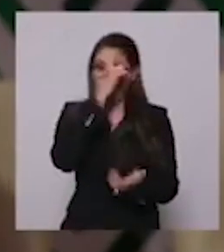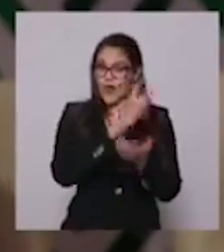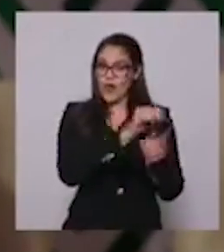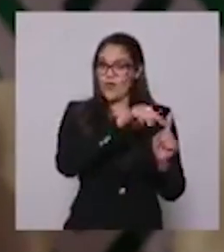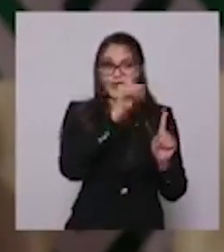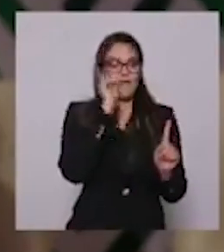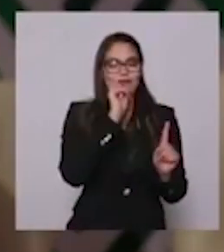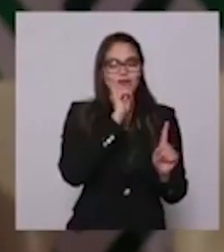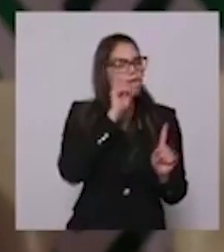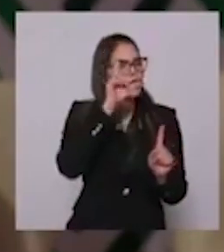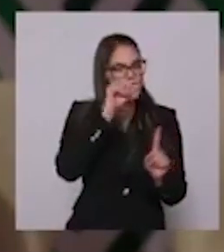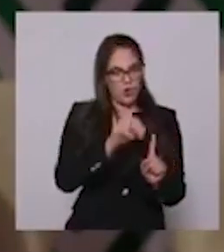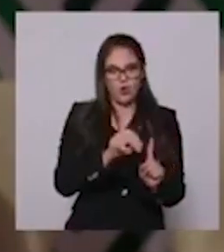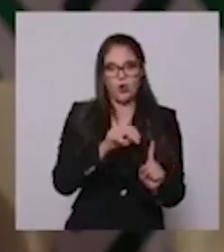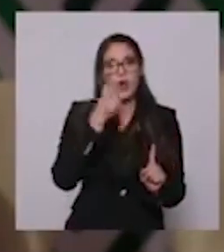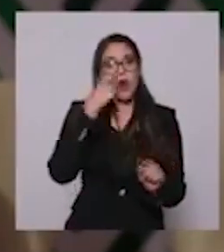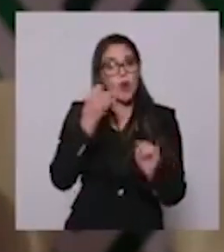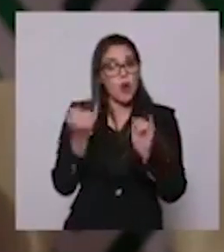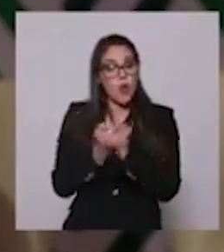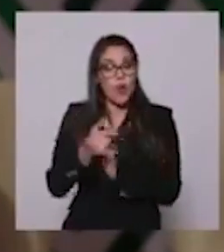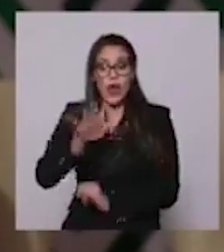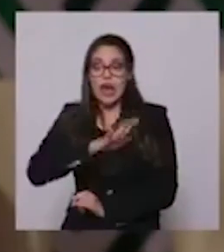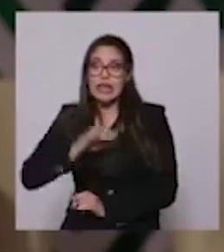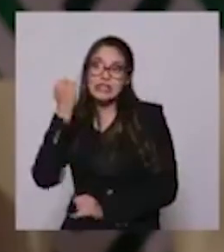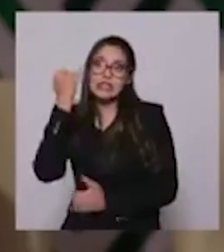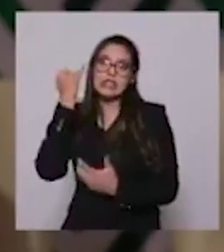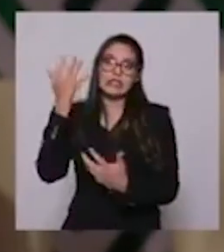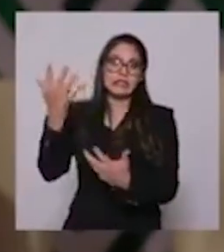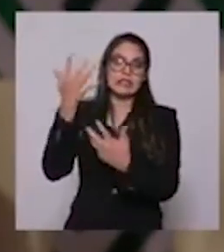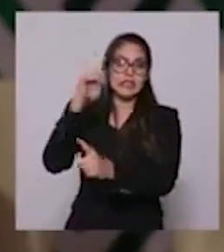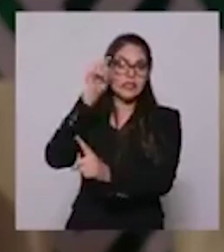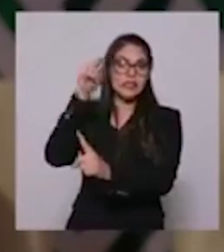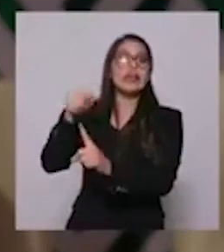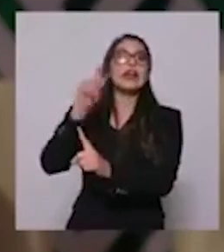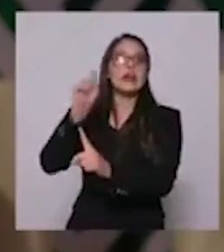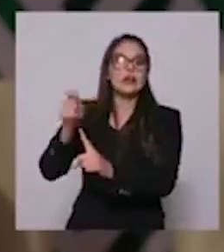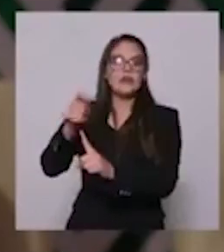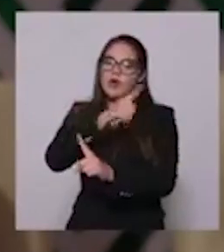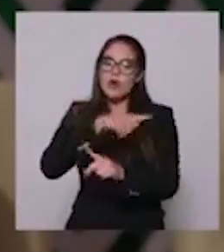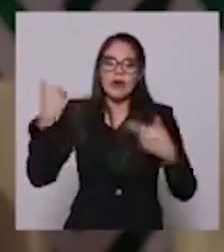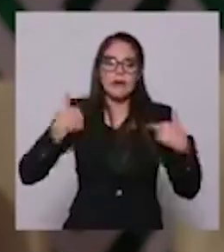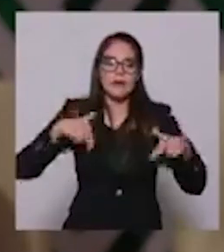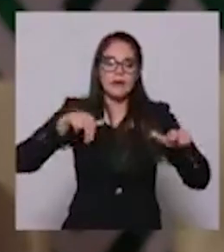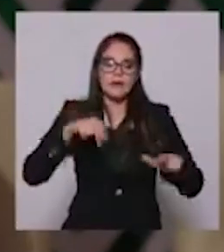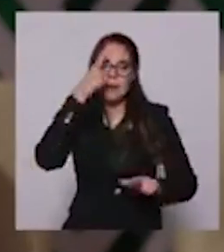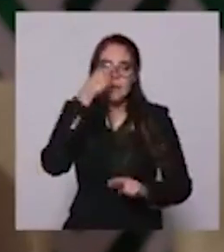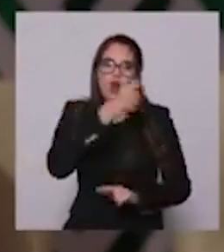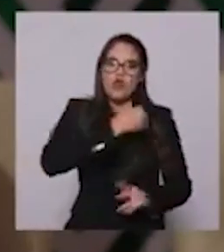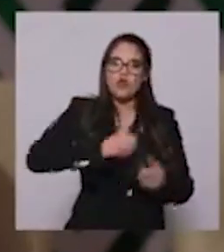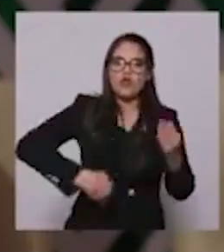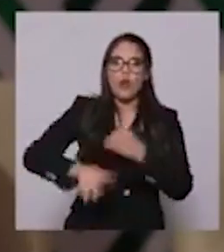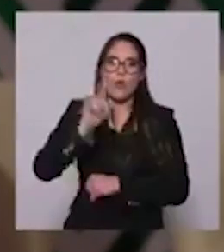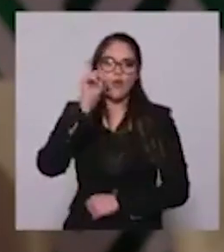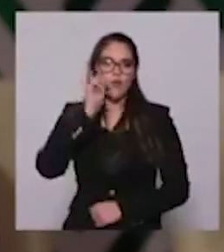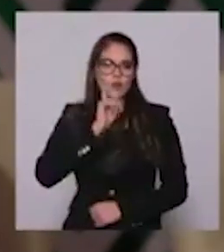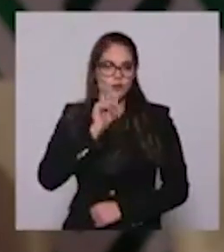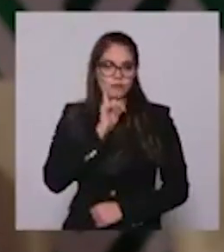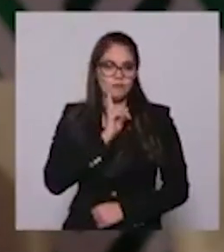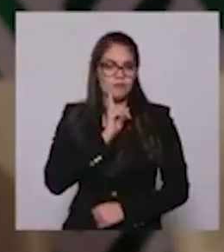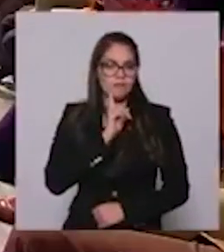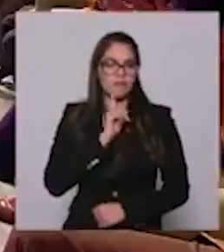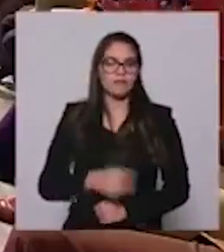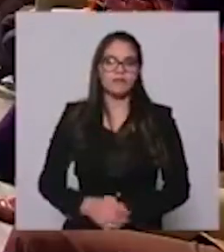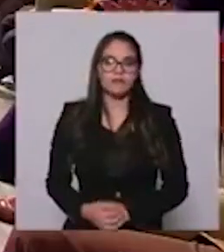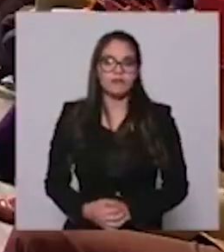mujeres, pero que nuestro proyecto de ciudad representa a las mujeres. No cedemos en